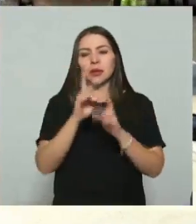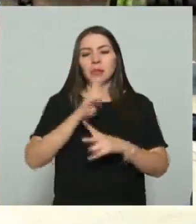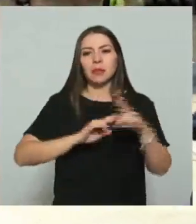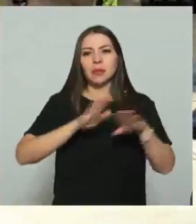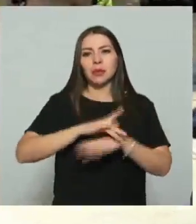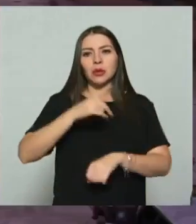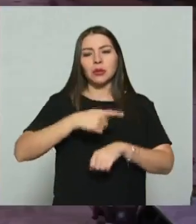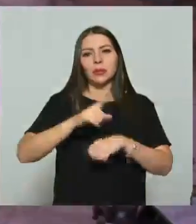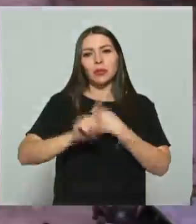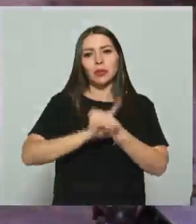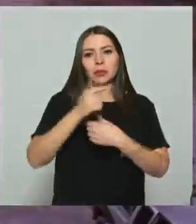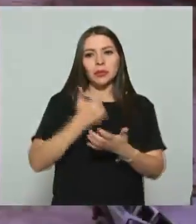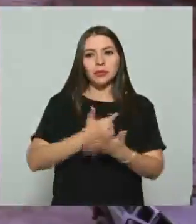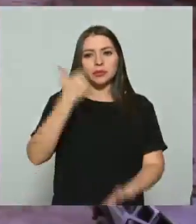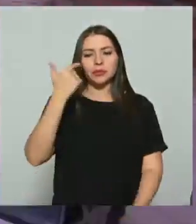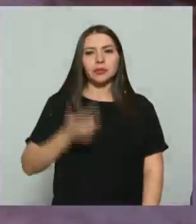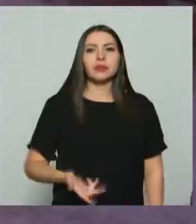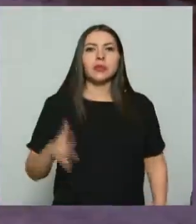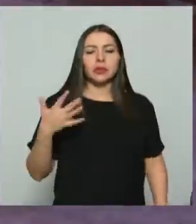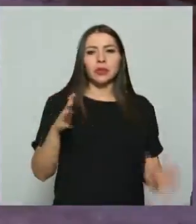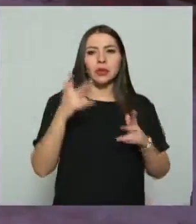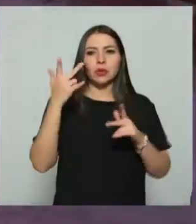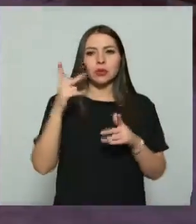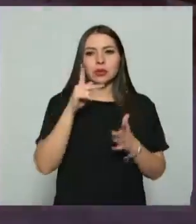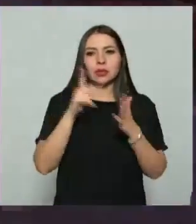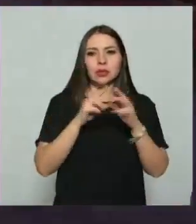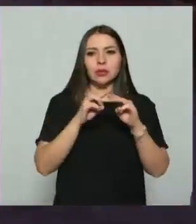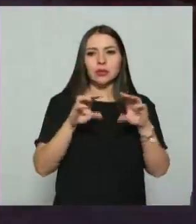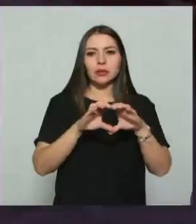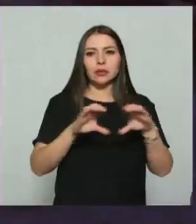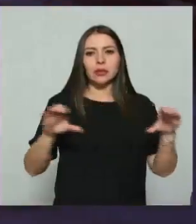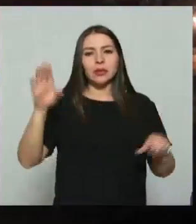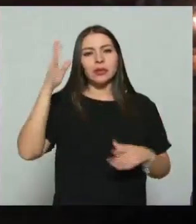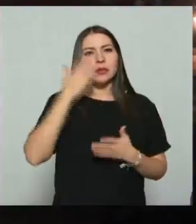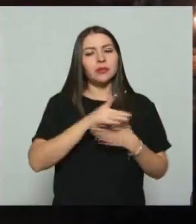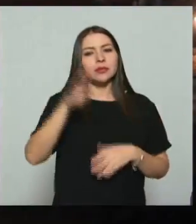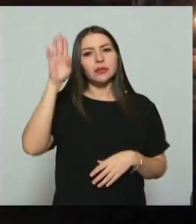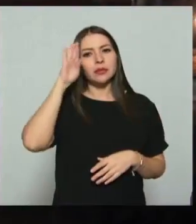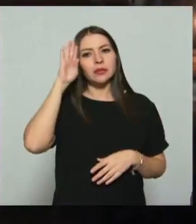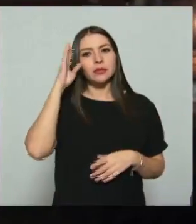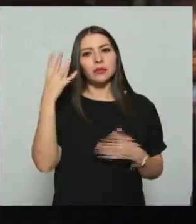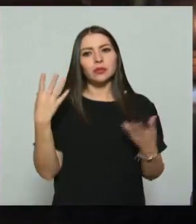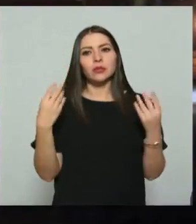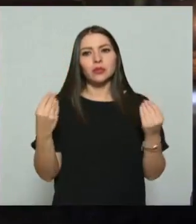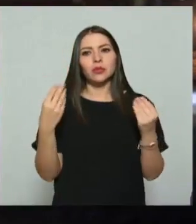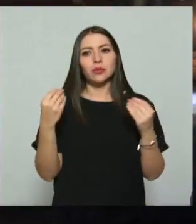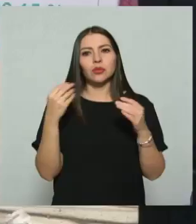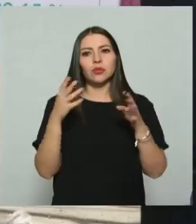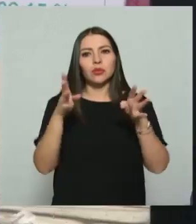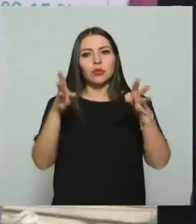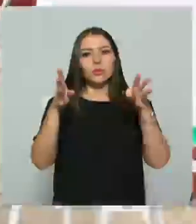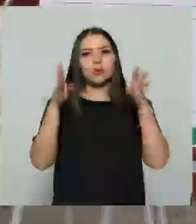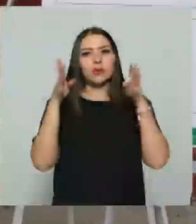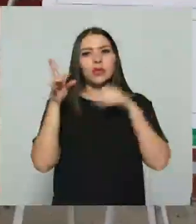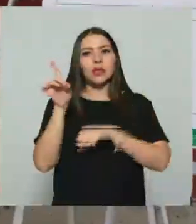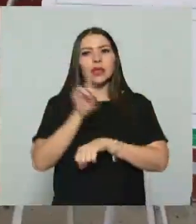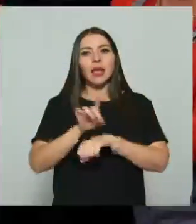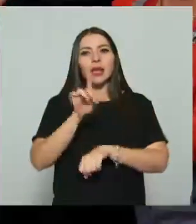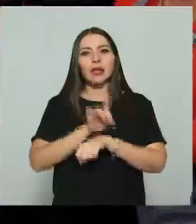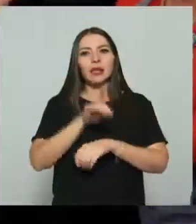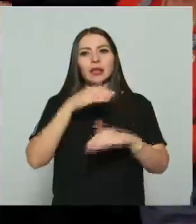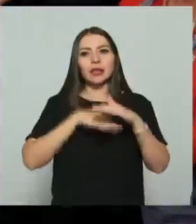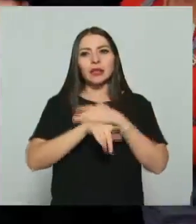tubería, nada más para poner un ejemplo, y la cantidad impresionante que has mencionado del número de trailers que ingresan de manera diaria, o sea, es una